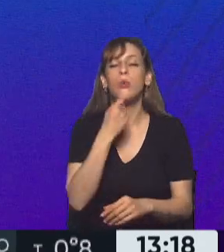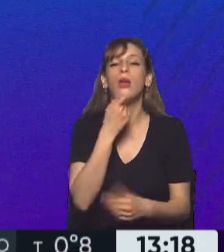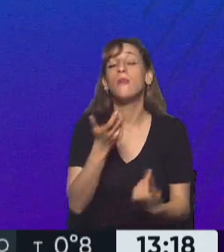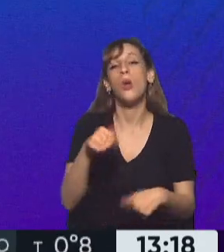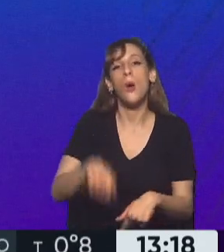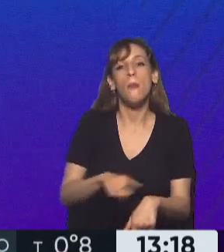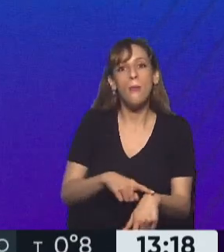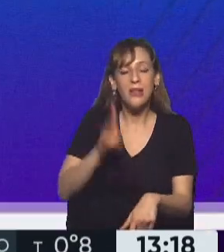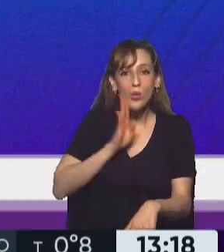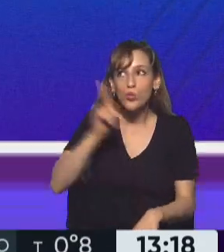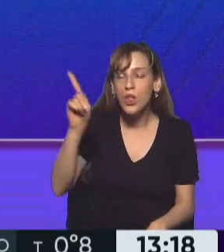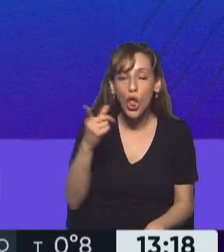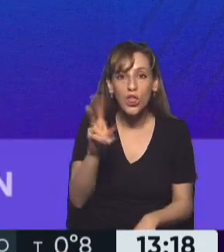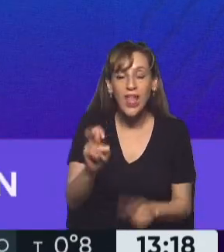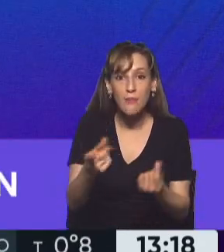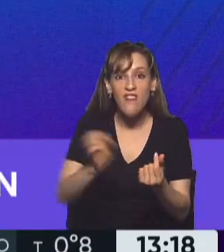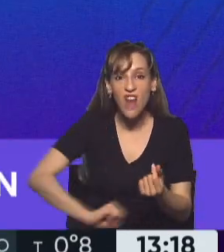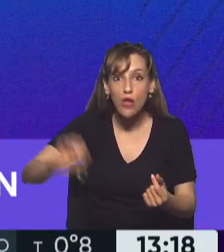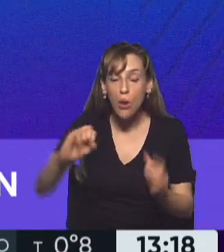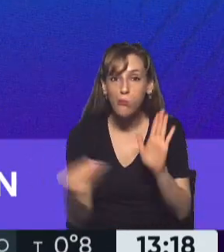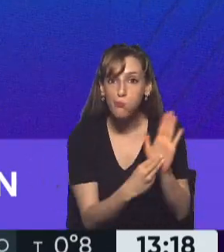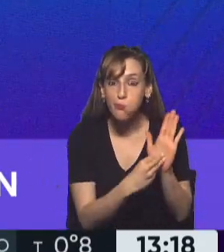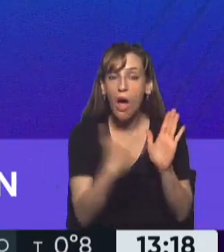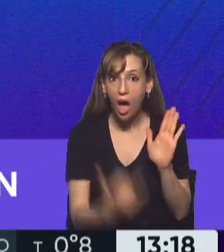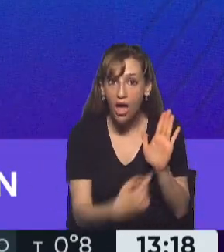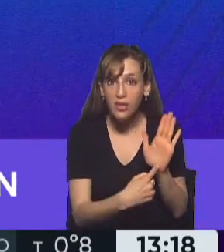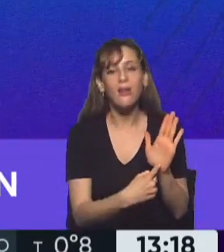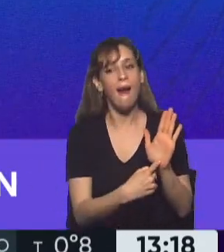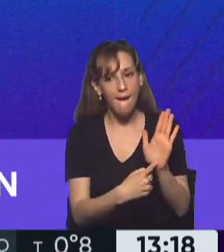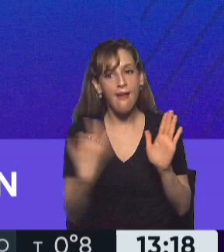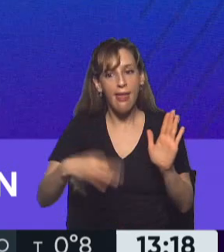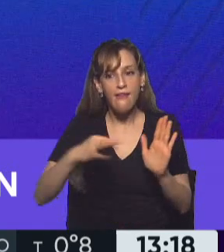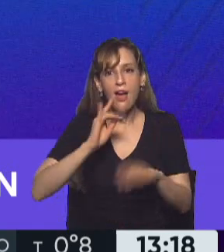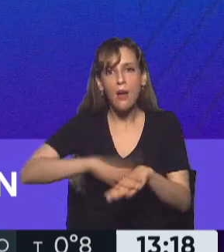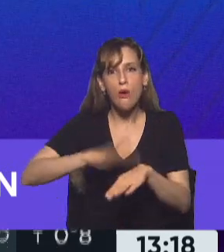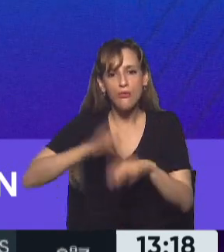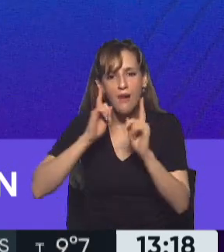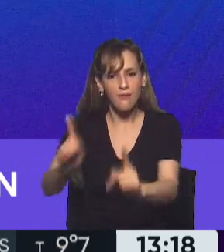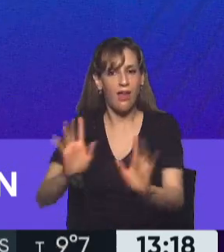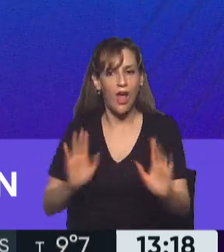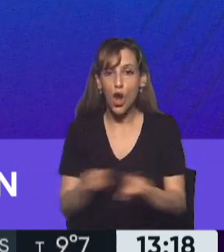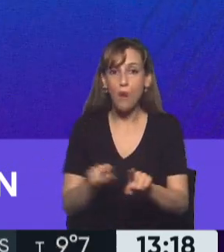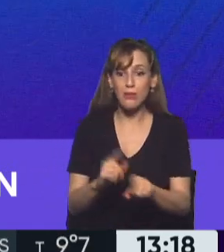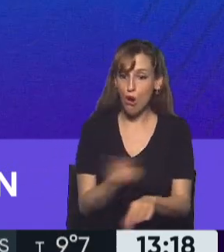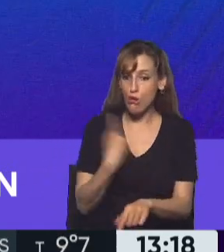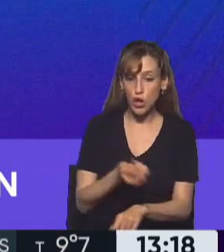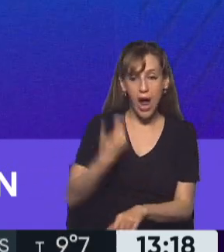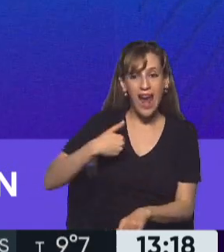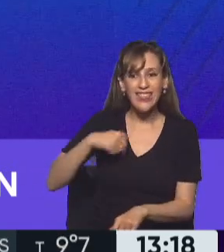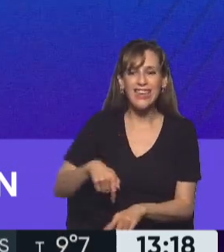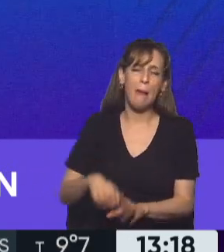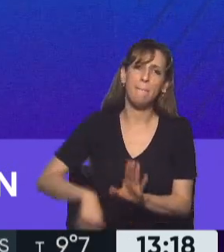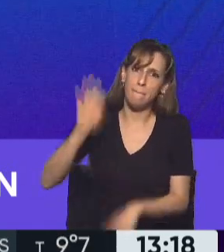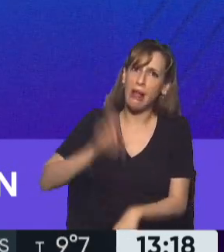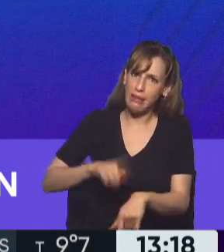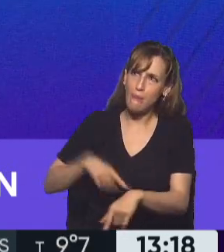para Estados Unidos hoy la inflación es un dato al que tiene que atender. Para nosotros los argentinos es un dato hace más tiempo, es un